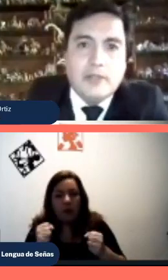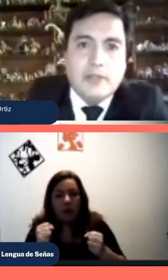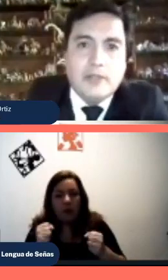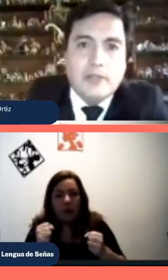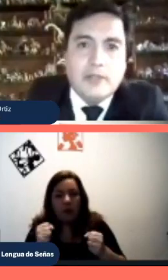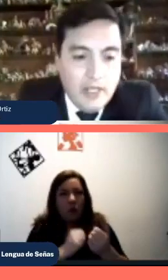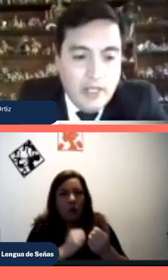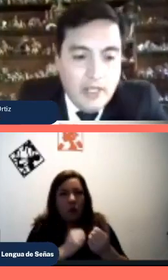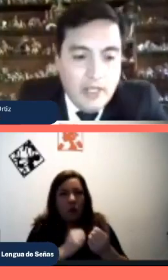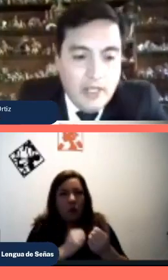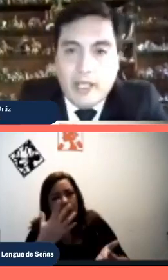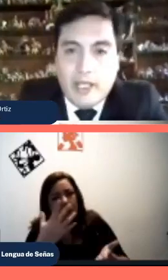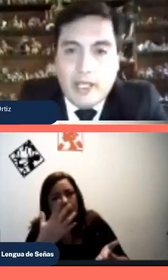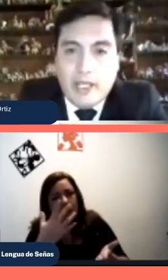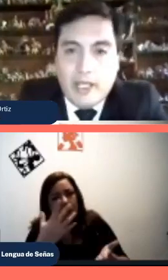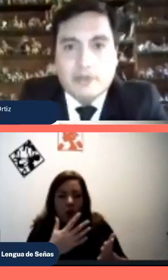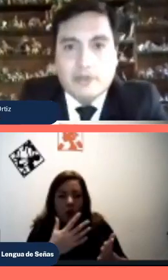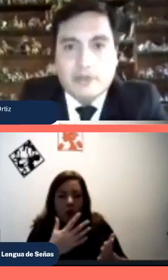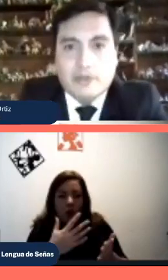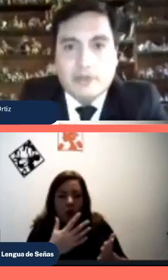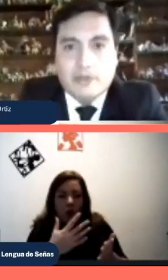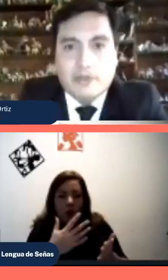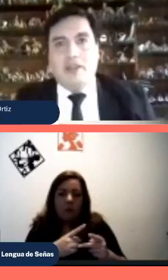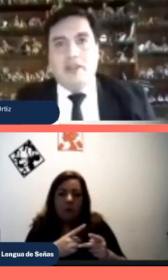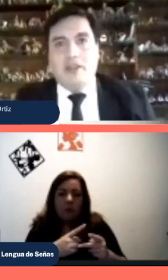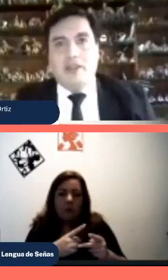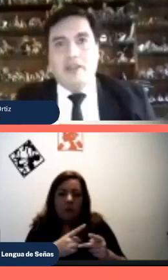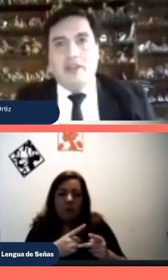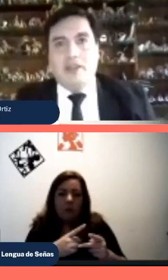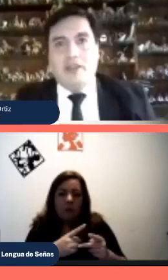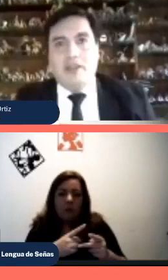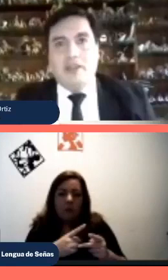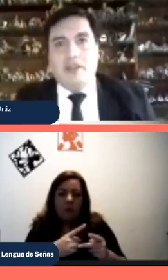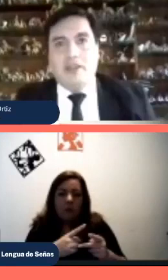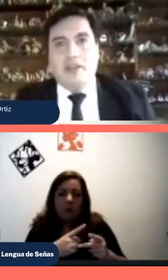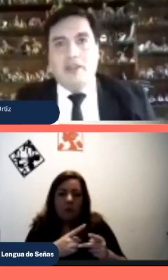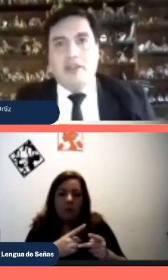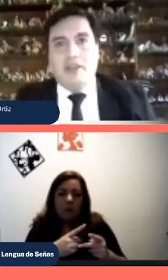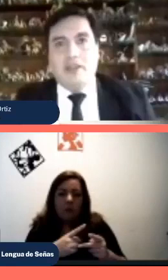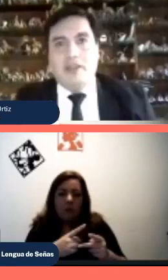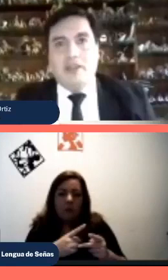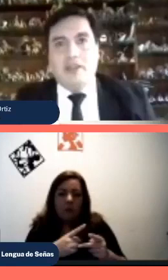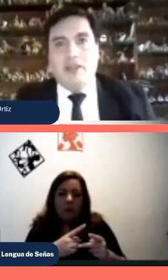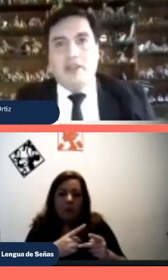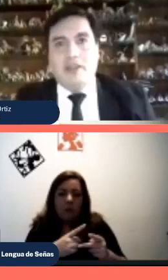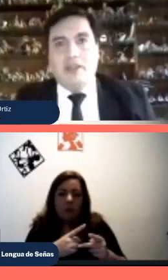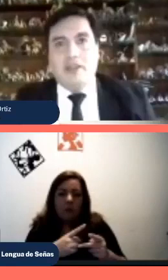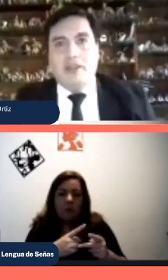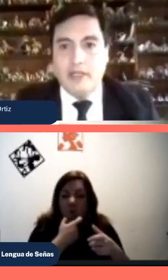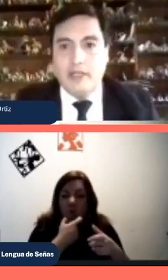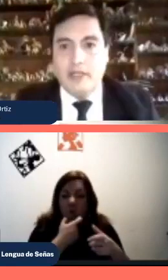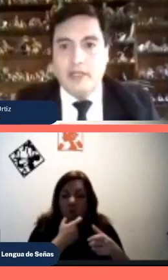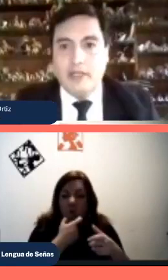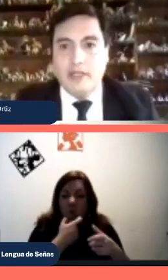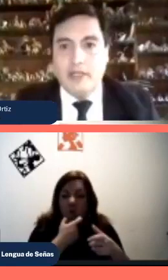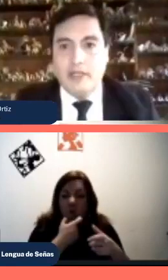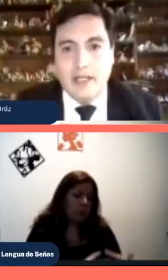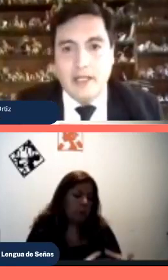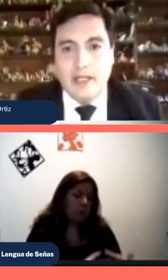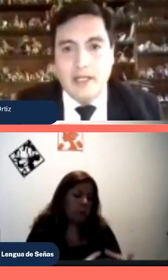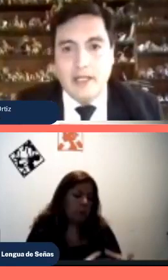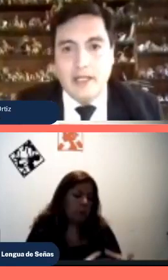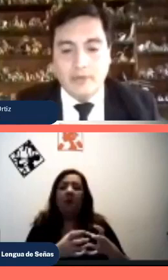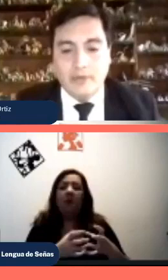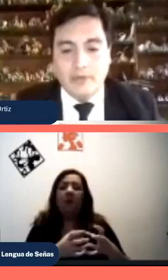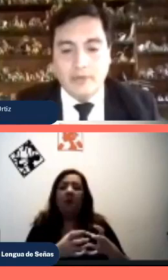2005, por huaqueros. Estos son personas que se dedican a la venta de fósiles, extrajeron este animal de Caldera,